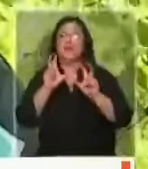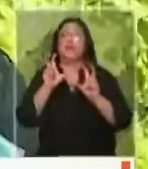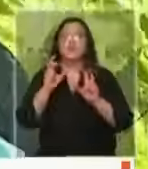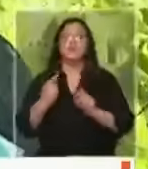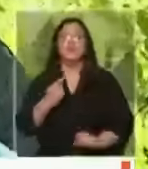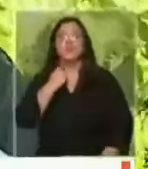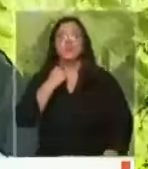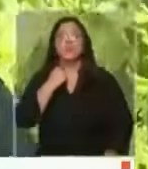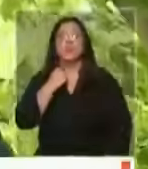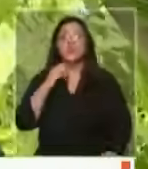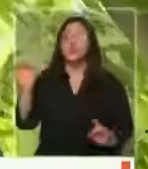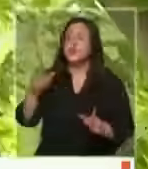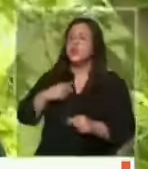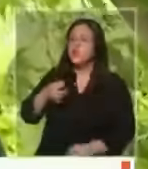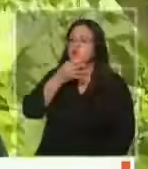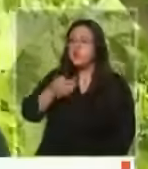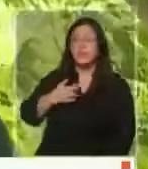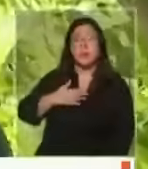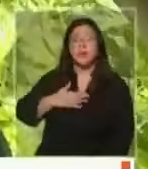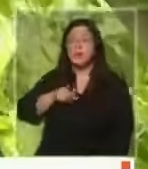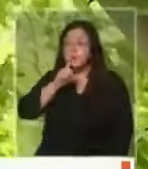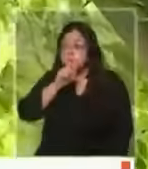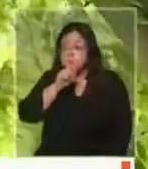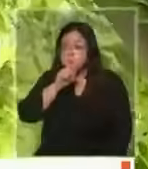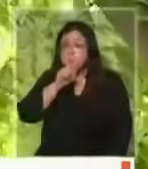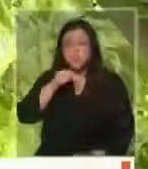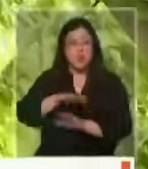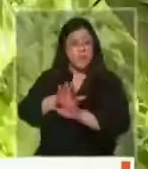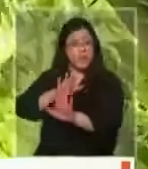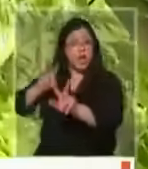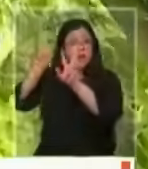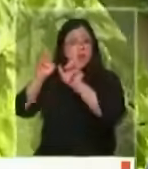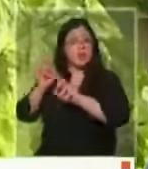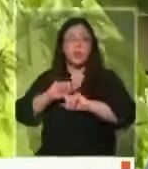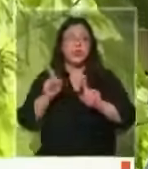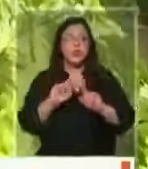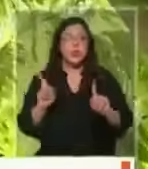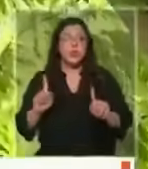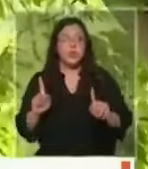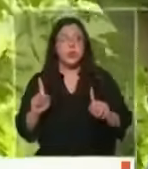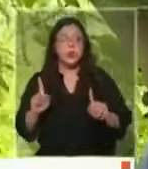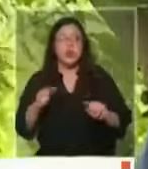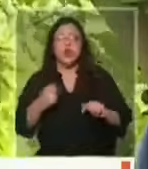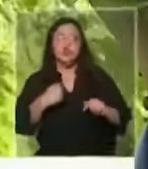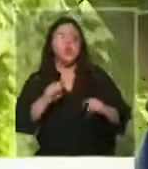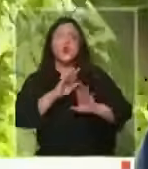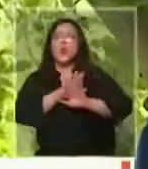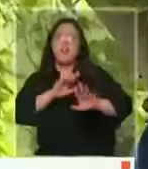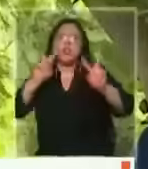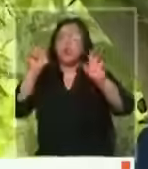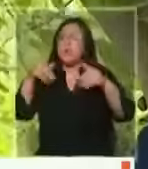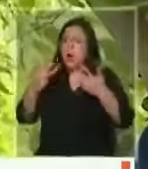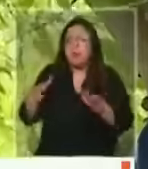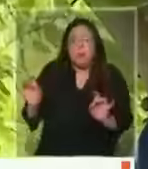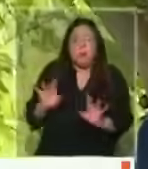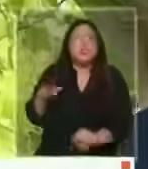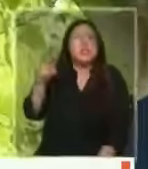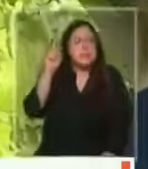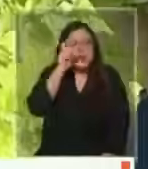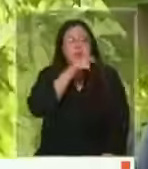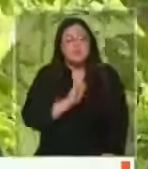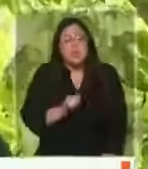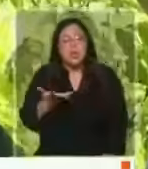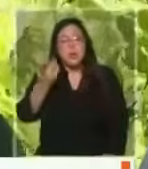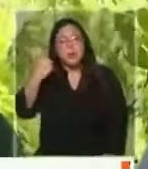quiero decir que mi silencio no es que esté eludiendo ningún tema. No acostumbro a eludir los temas por muy complejos que sean.